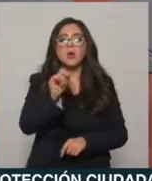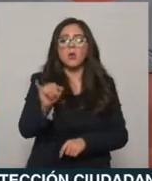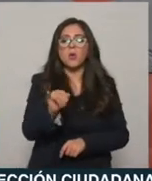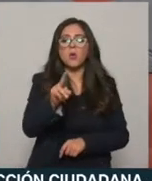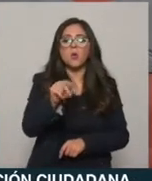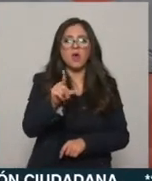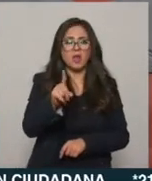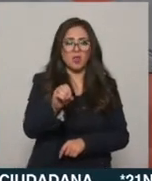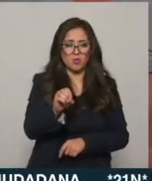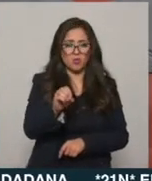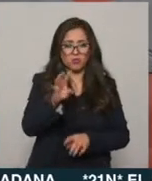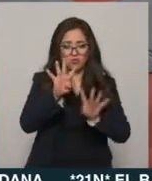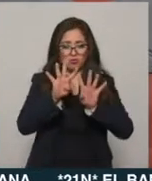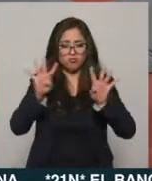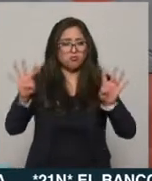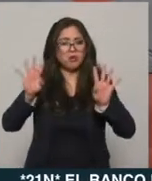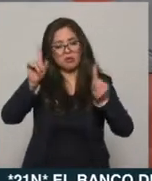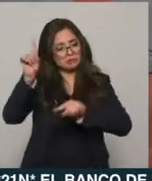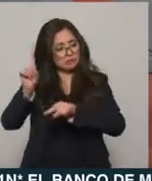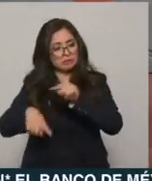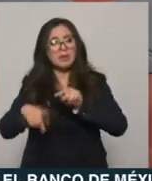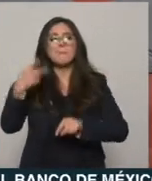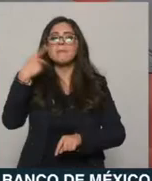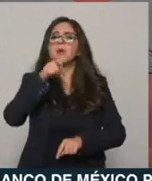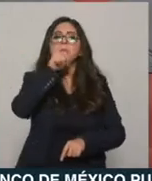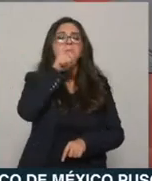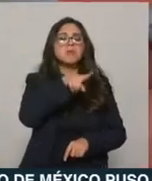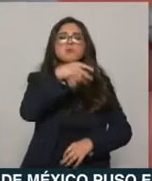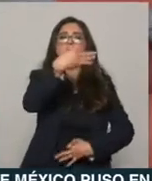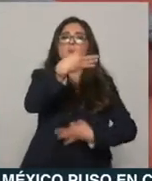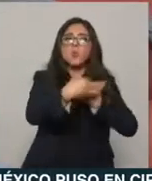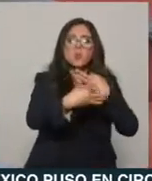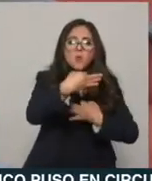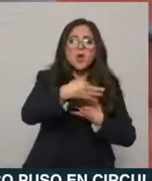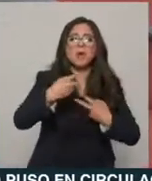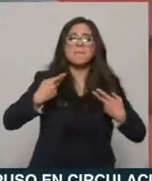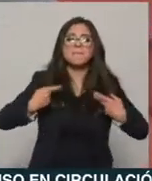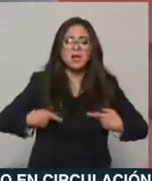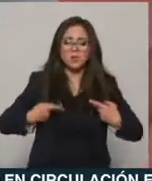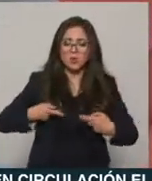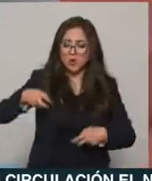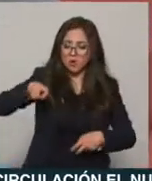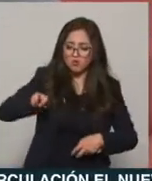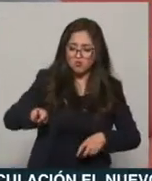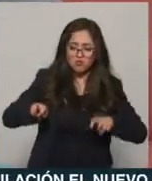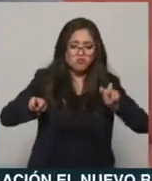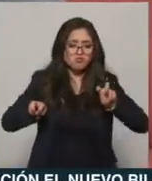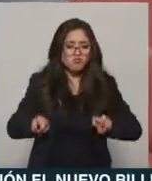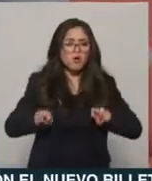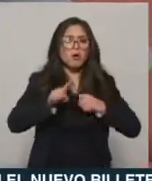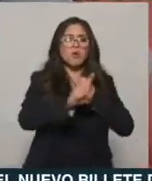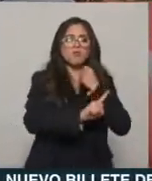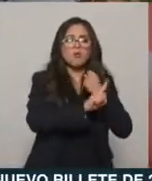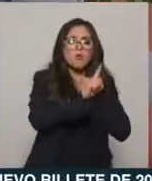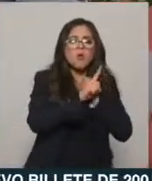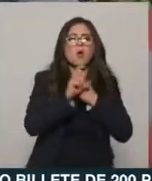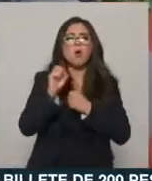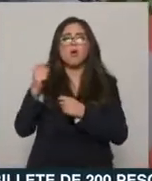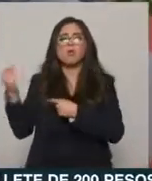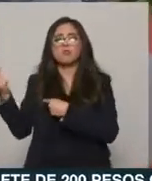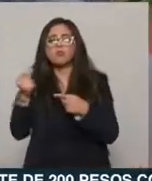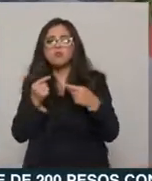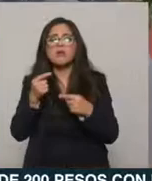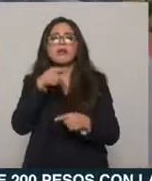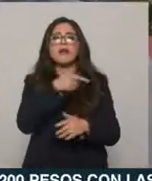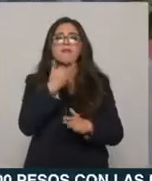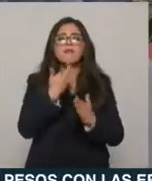presente y los abogados con las personas que tienen el problema, que tienen el conflicto. En su caso, los testigos, los